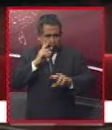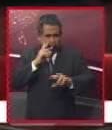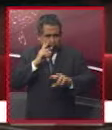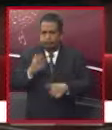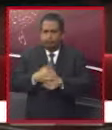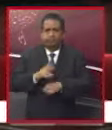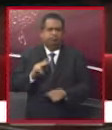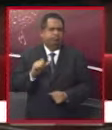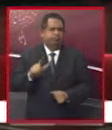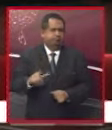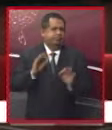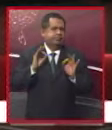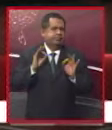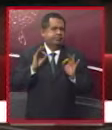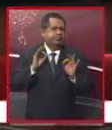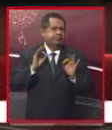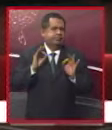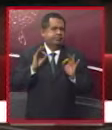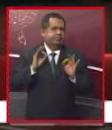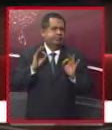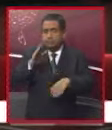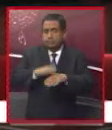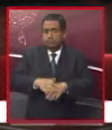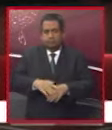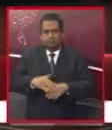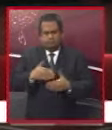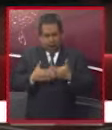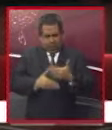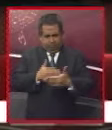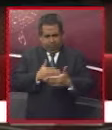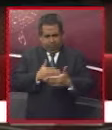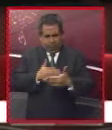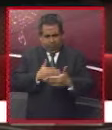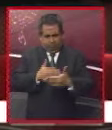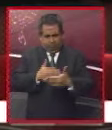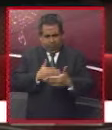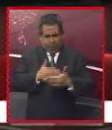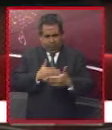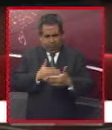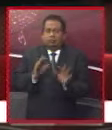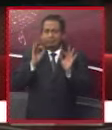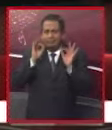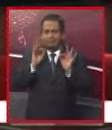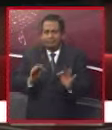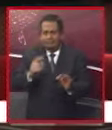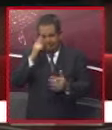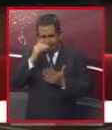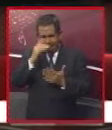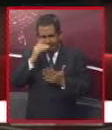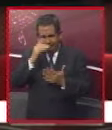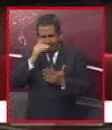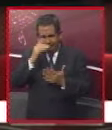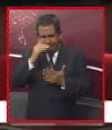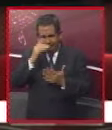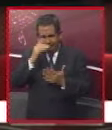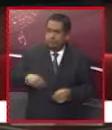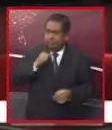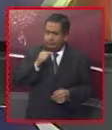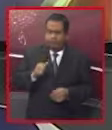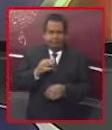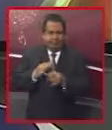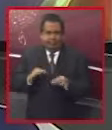uno de los procesos penales y garantizará el debido proceso y la presunción